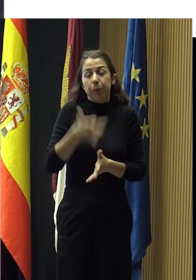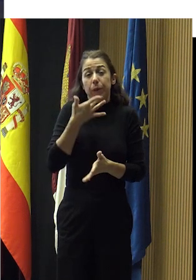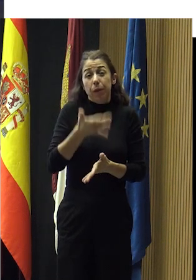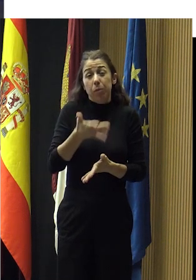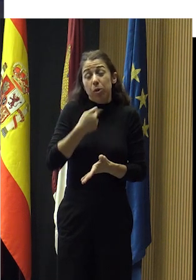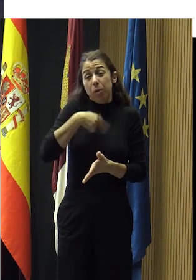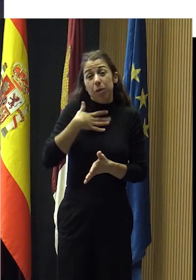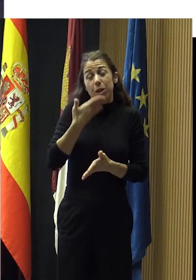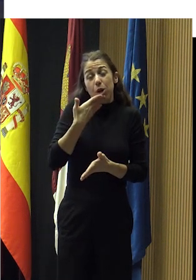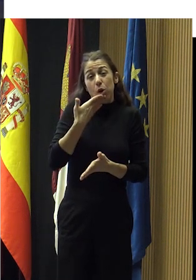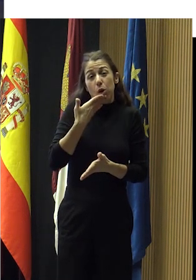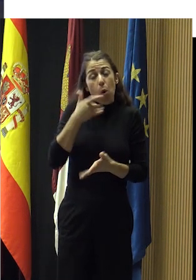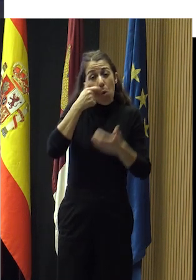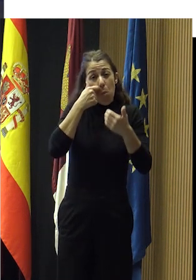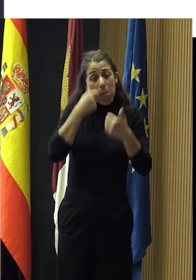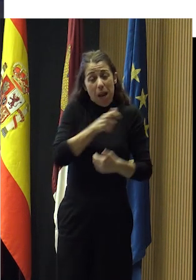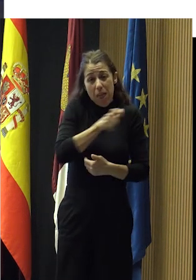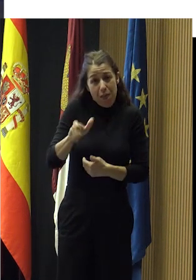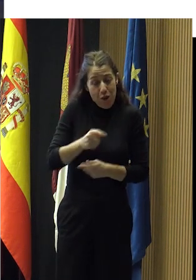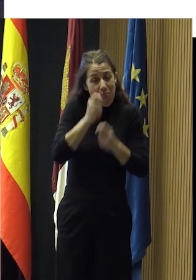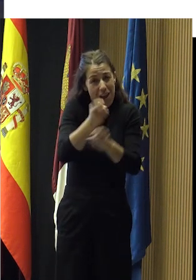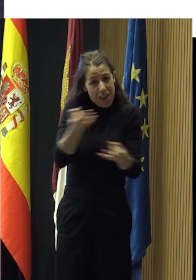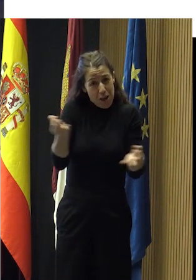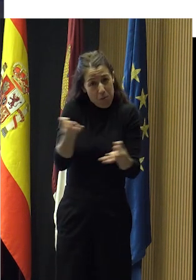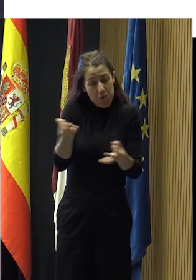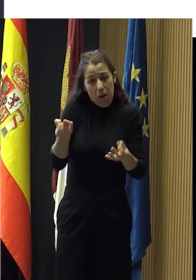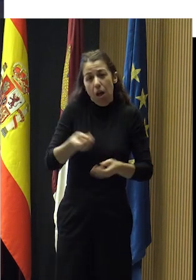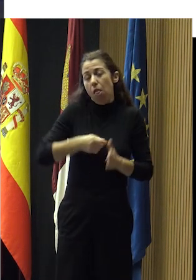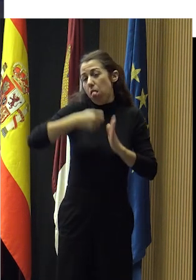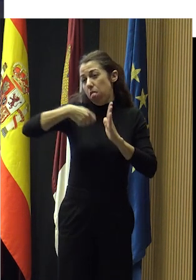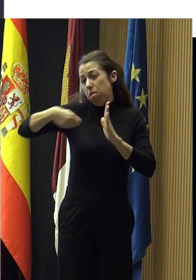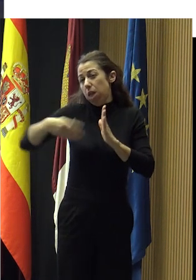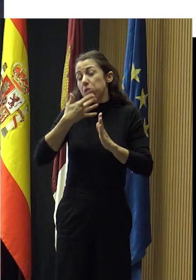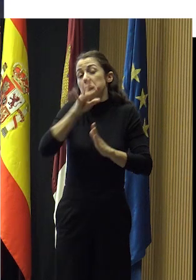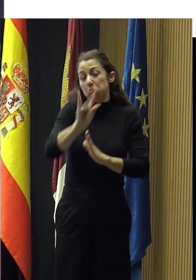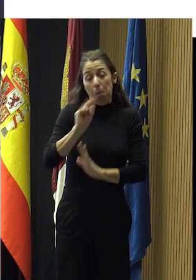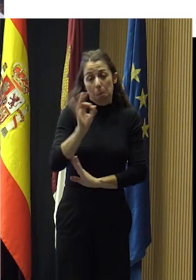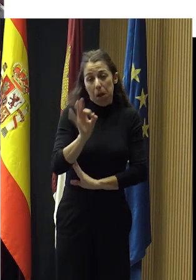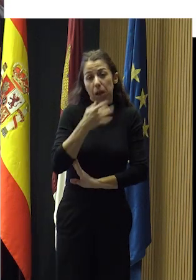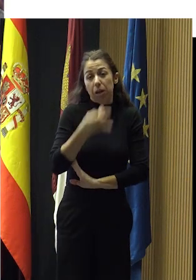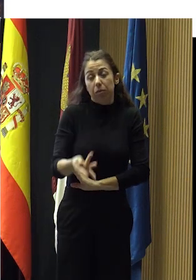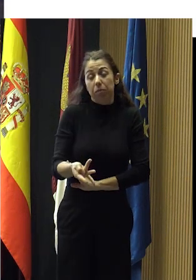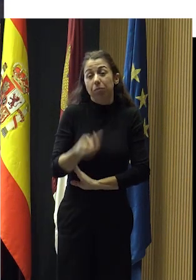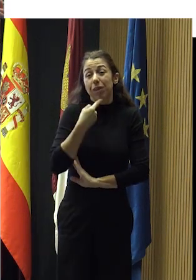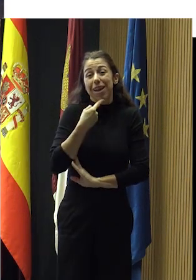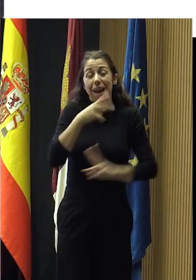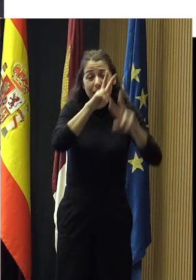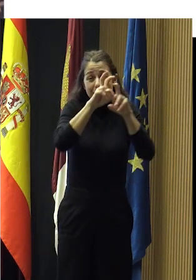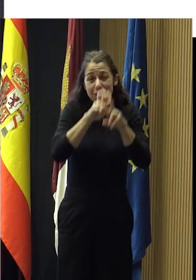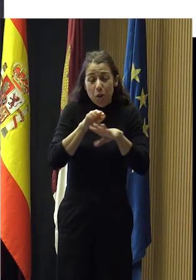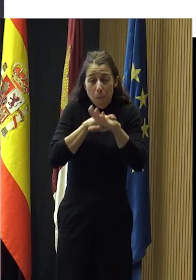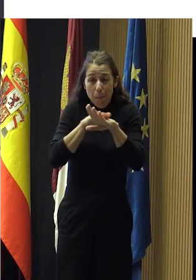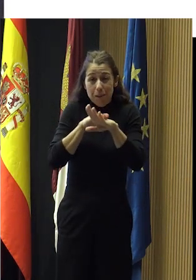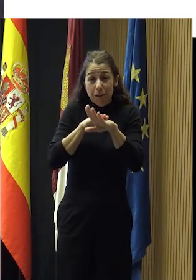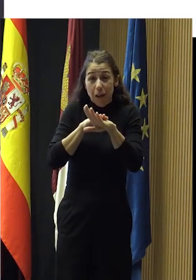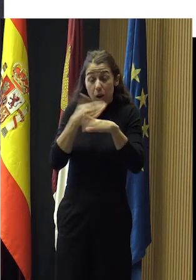Pero yo he venido también a hablar aquí un poco de humanización. O sea, me estoy yendo por las ramas, te estás enrollando mucho. Sí, cierto. Entonces, la investigación básica, que